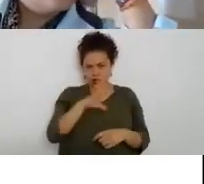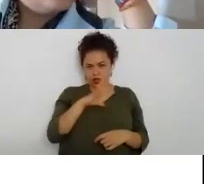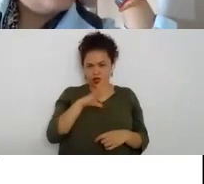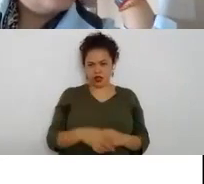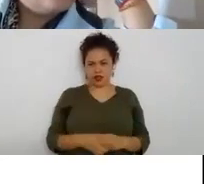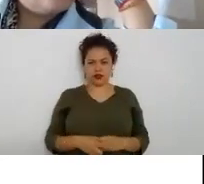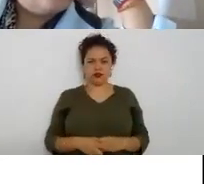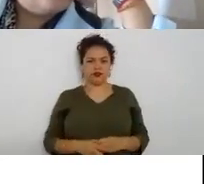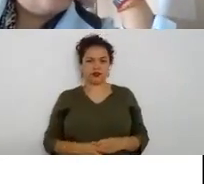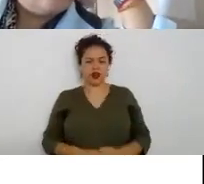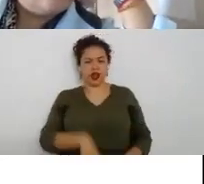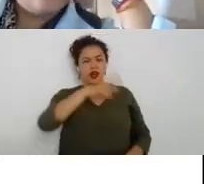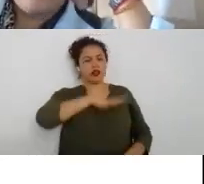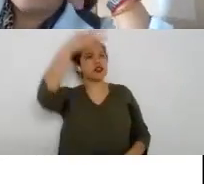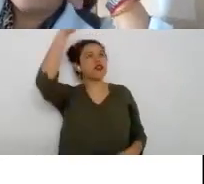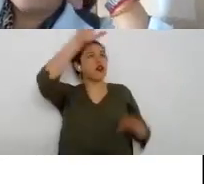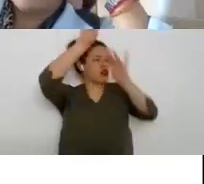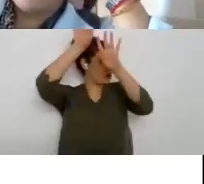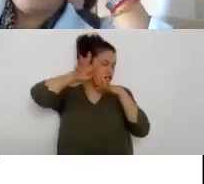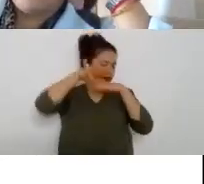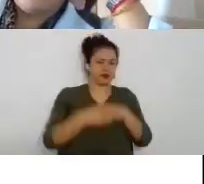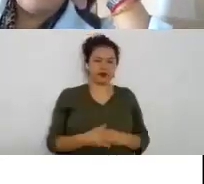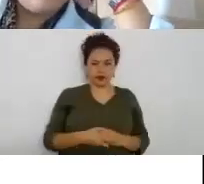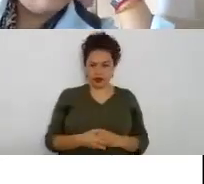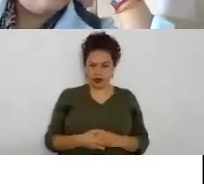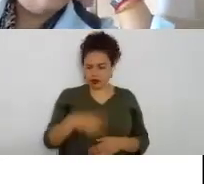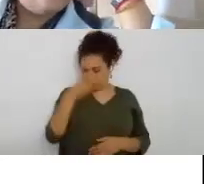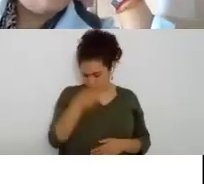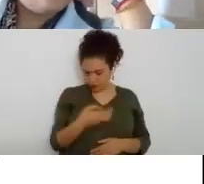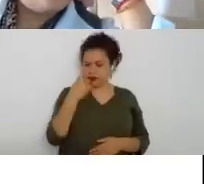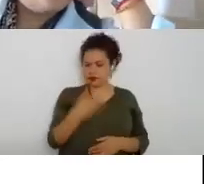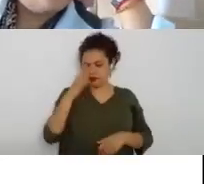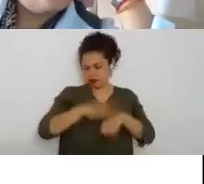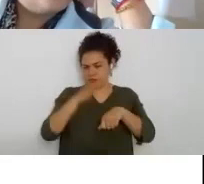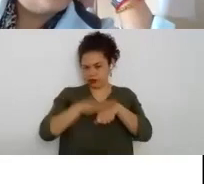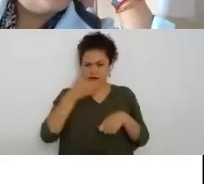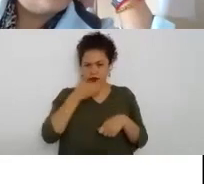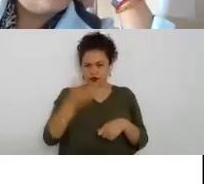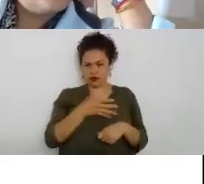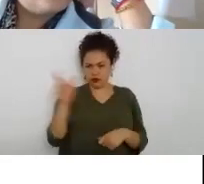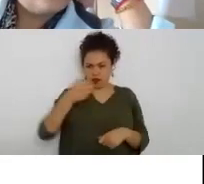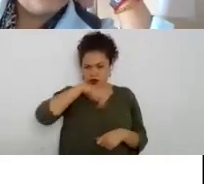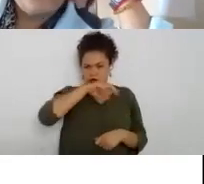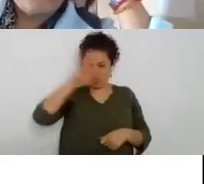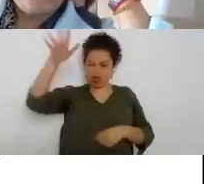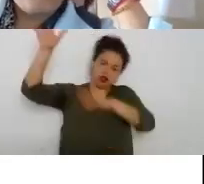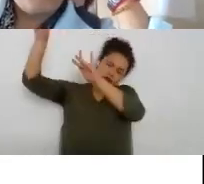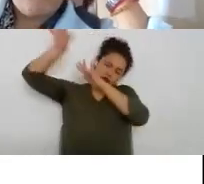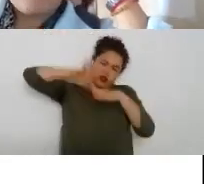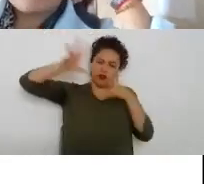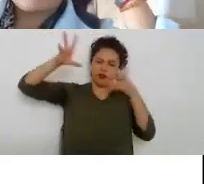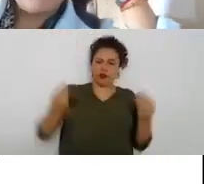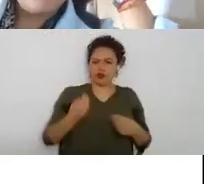Las causadas por la radiación solar. Exactamente, puede ser la más común, ¿no? Cuando nos exponemos demasiado al sol y no